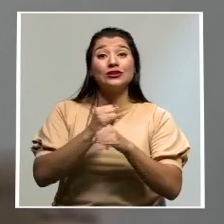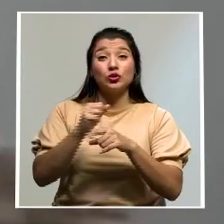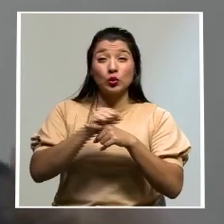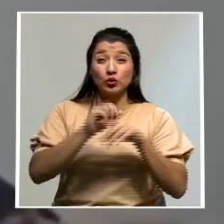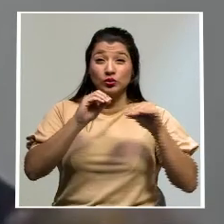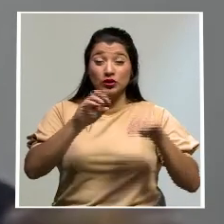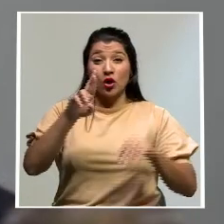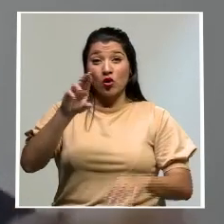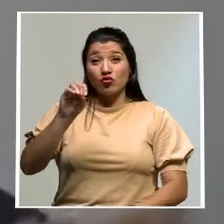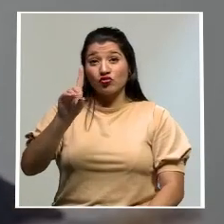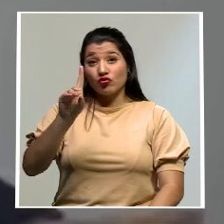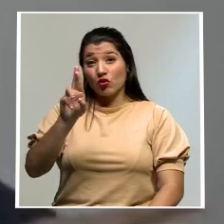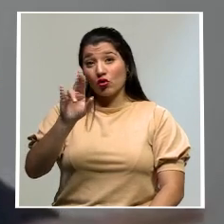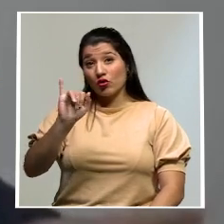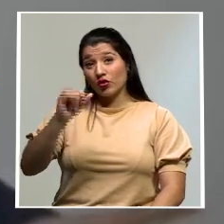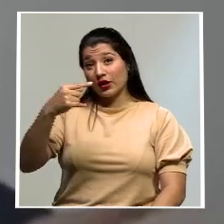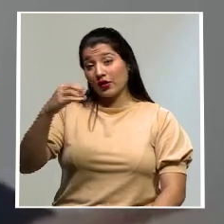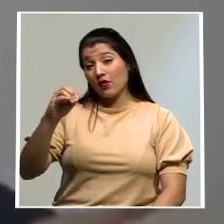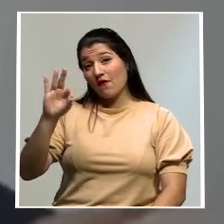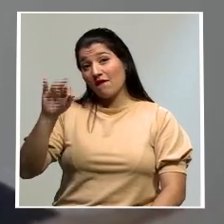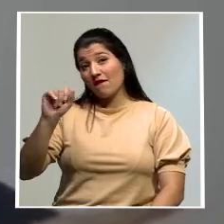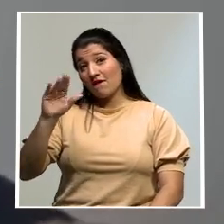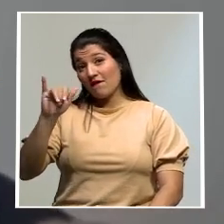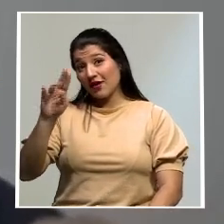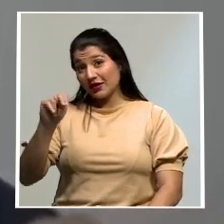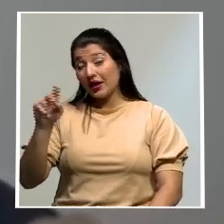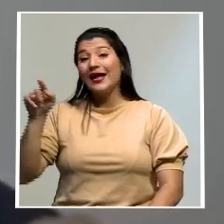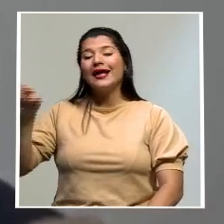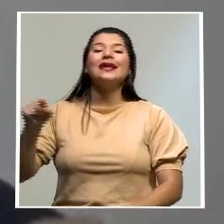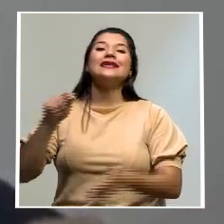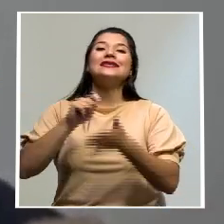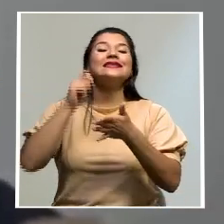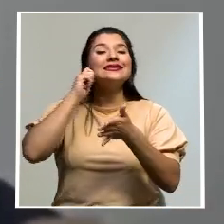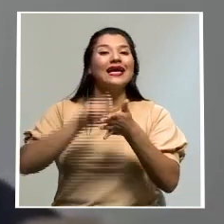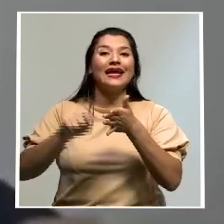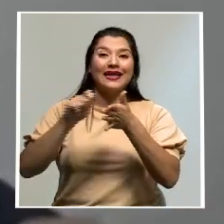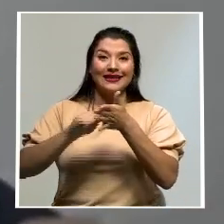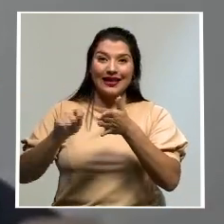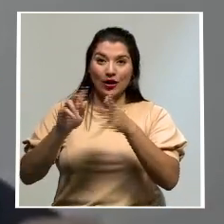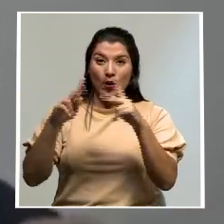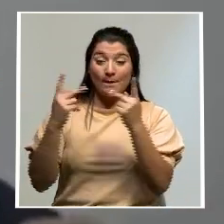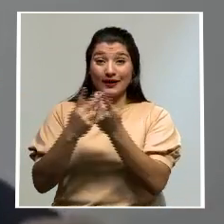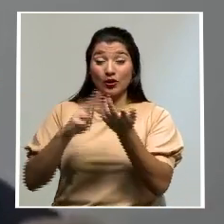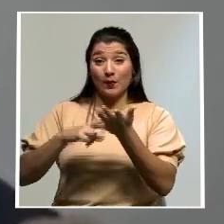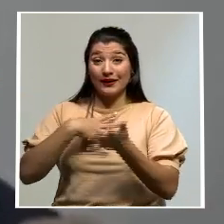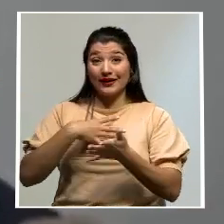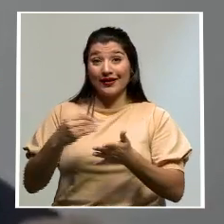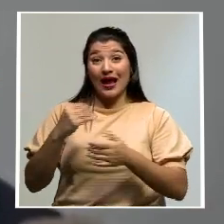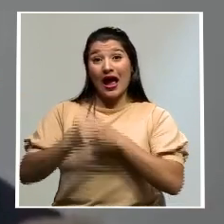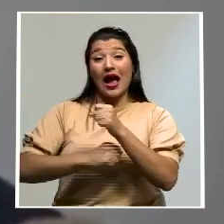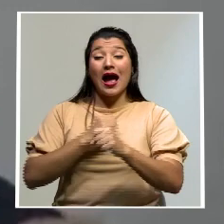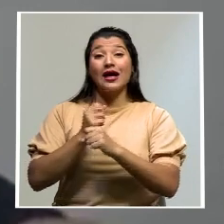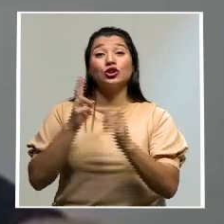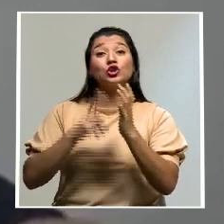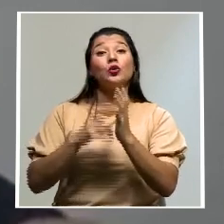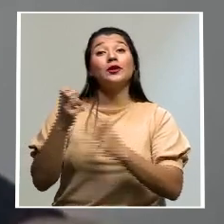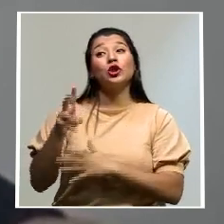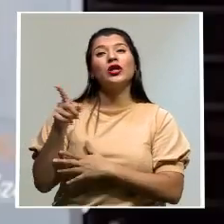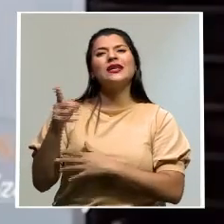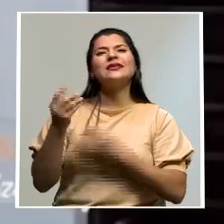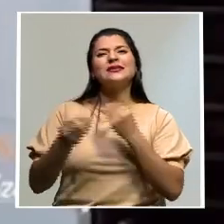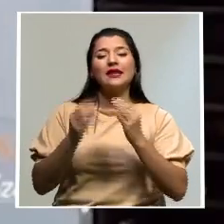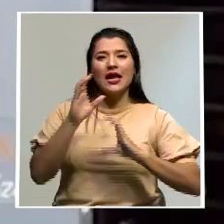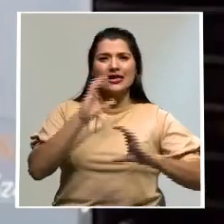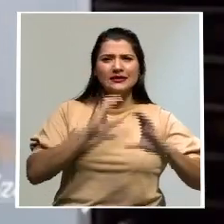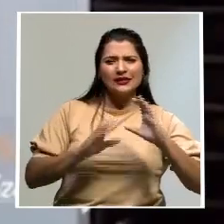Capacitación Rodrigo Facio y secretario de Educación del Partido Liberación Nacional en el 2012. Se dedica a la ciencia